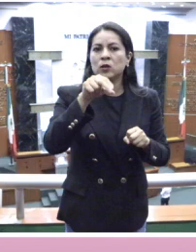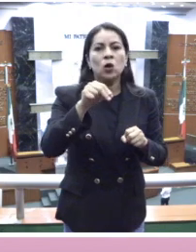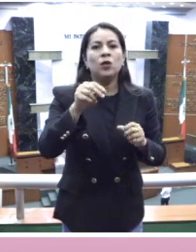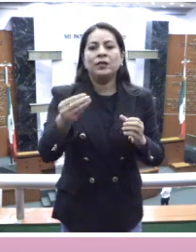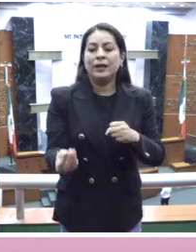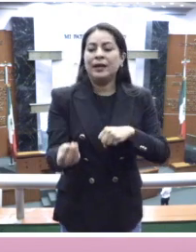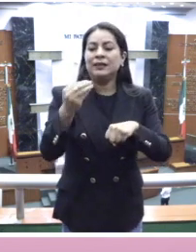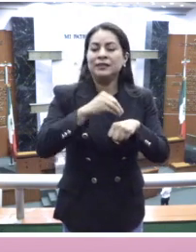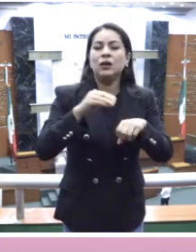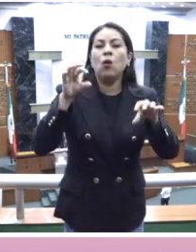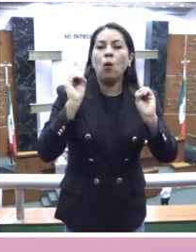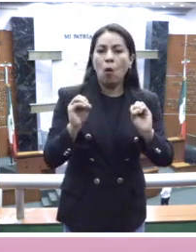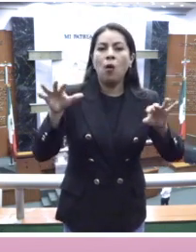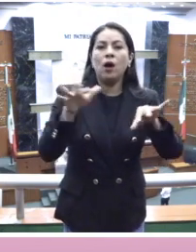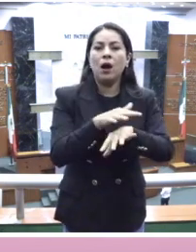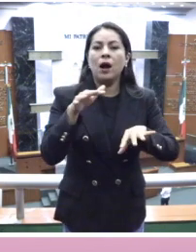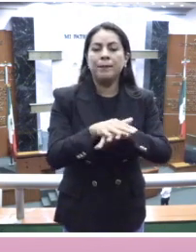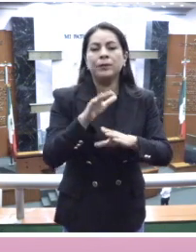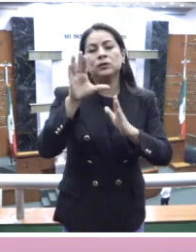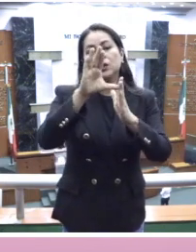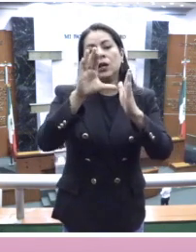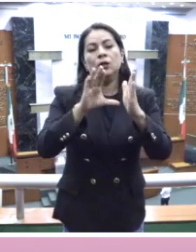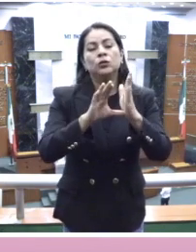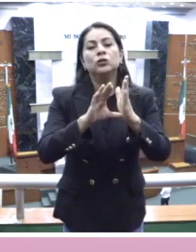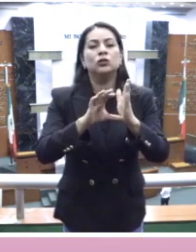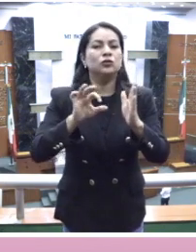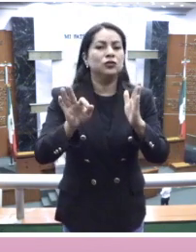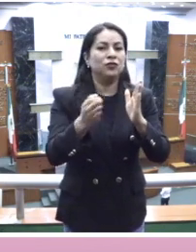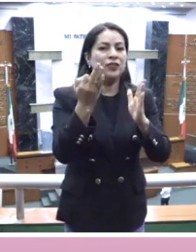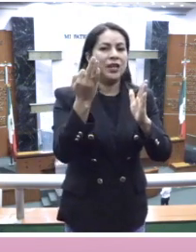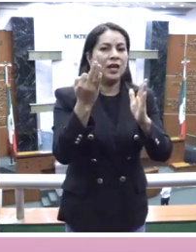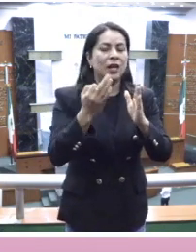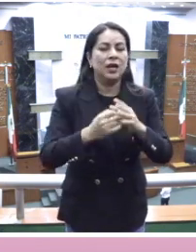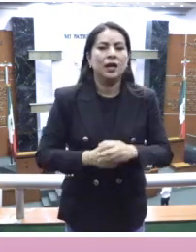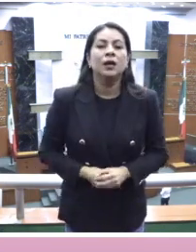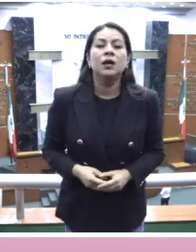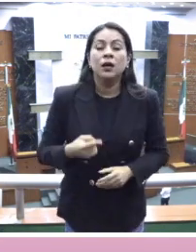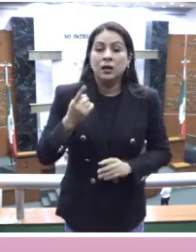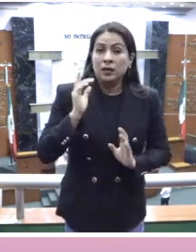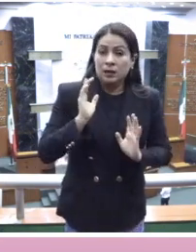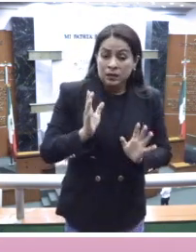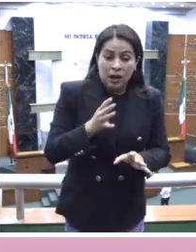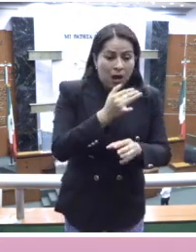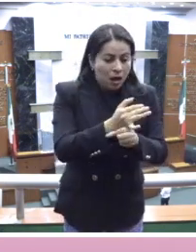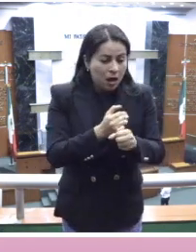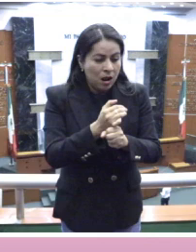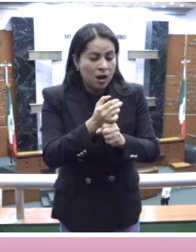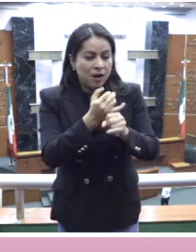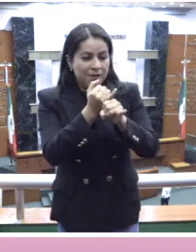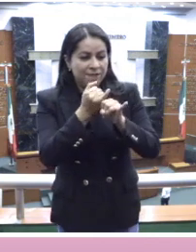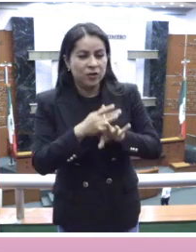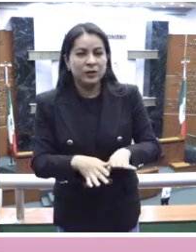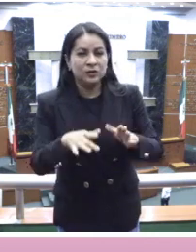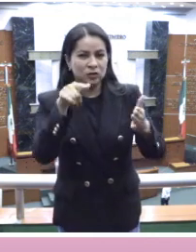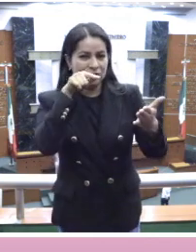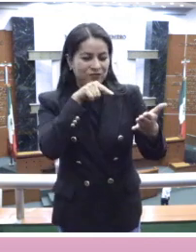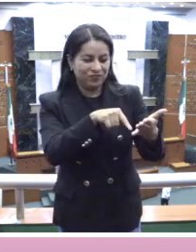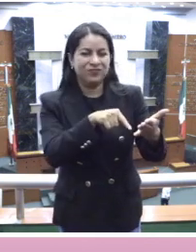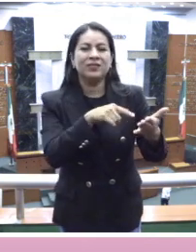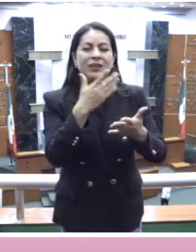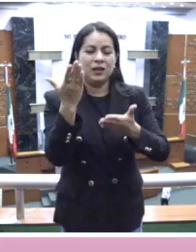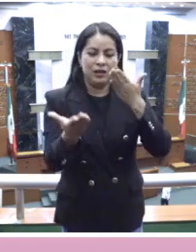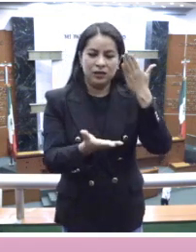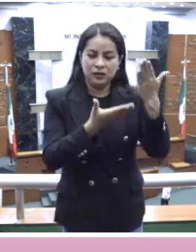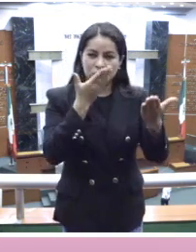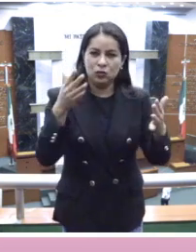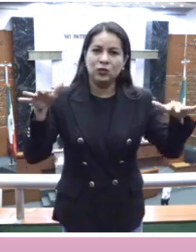las adiciones o reformas a la Constitución Federal. Una vez analizado el contenido de la minuta de estudio